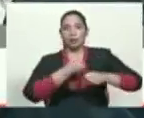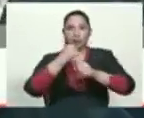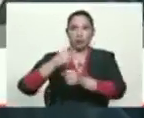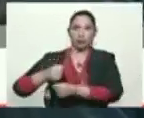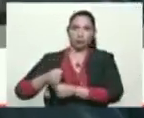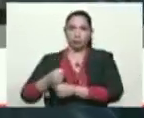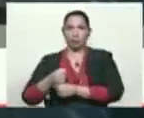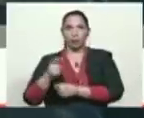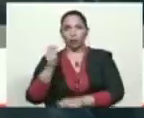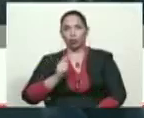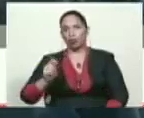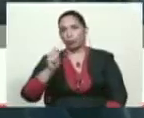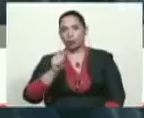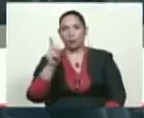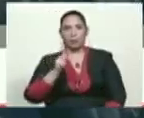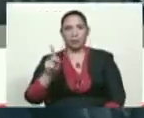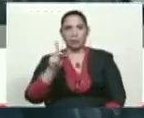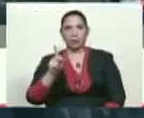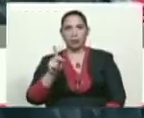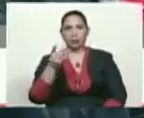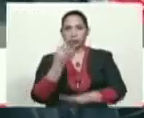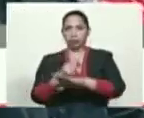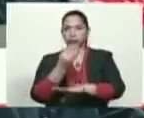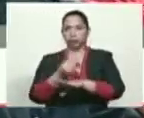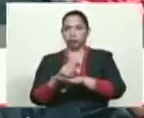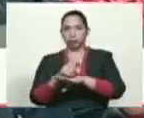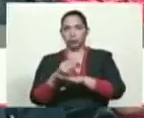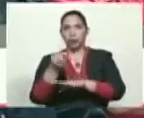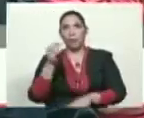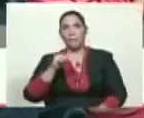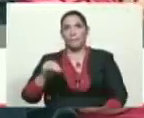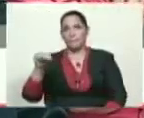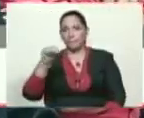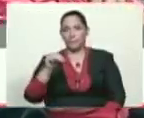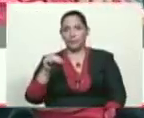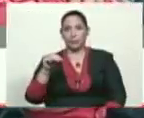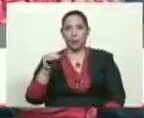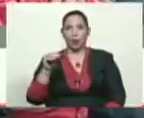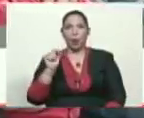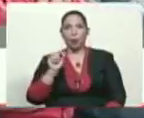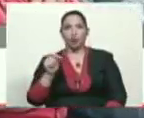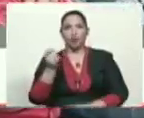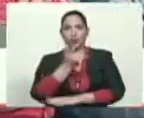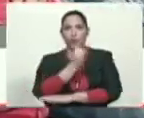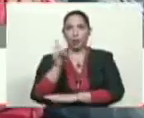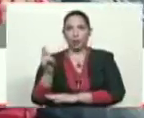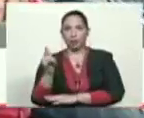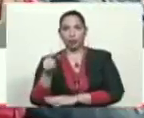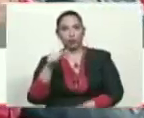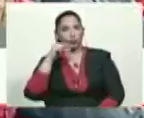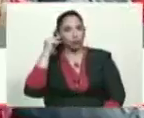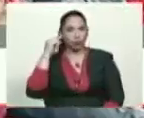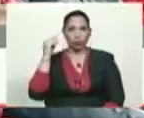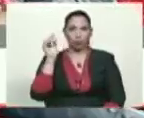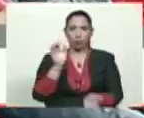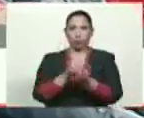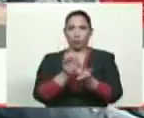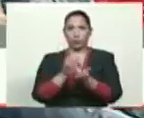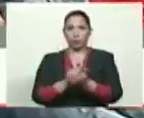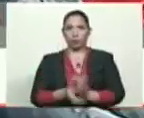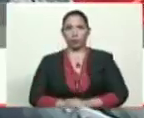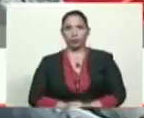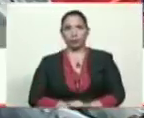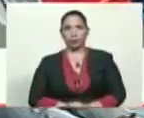y pedernales en monagas maturín y punta de mata en sucre cumaná y carúpano